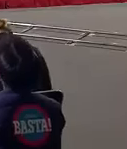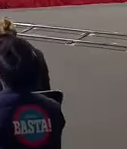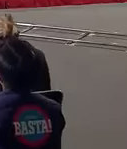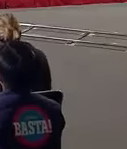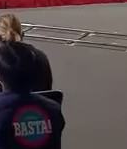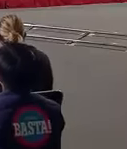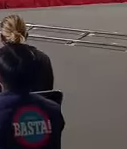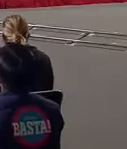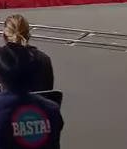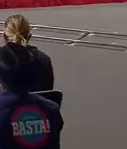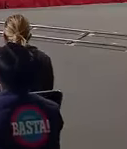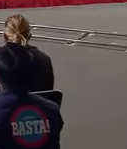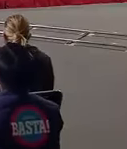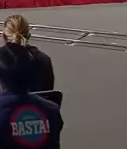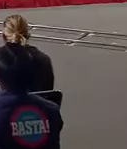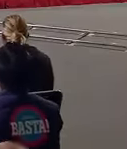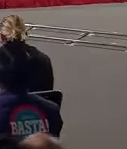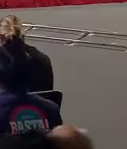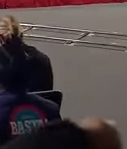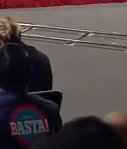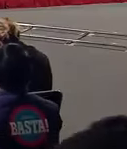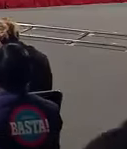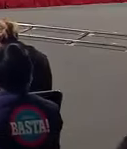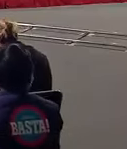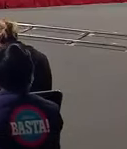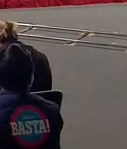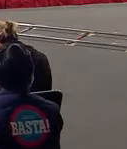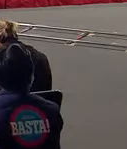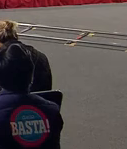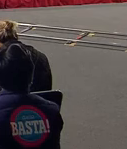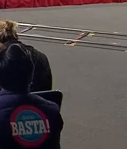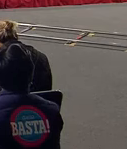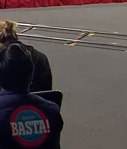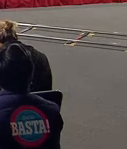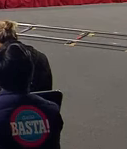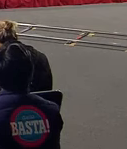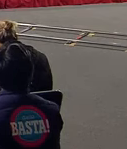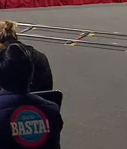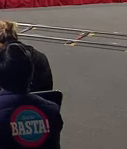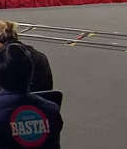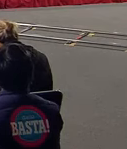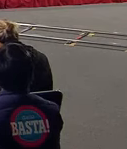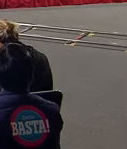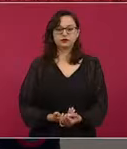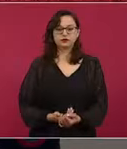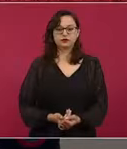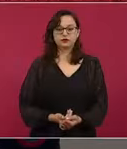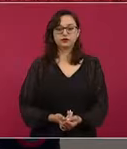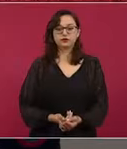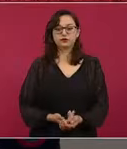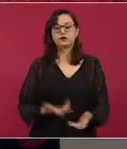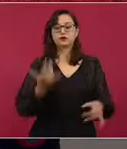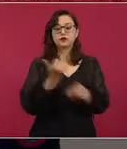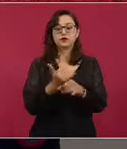Pues vamos a informar sobre la situación de la salud,